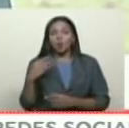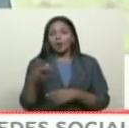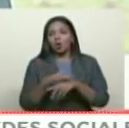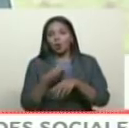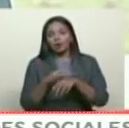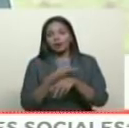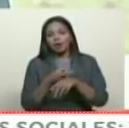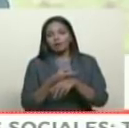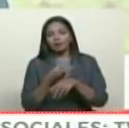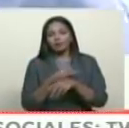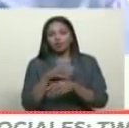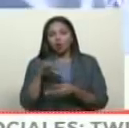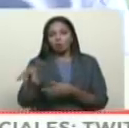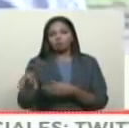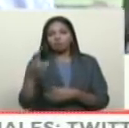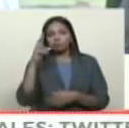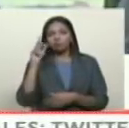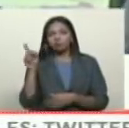estado Guárico.